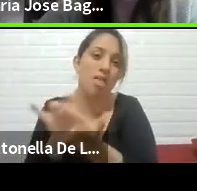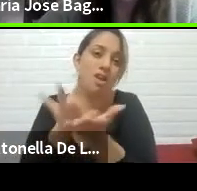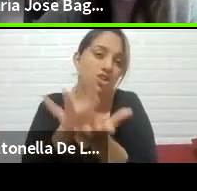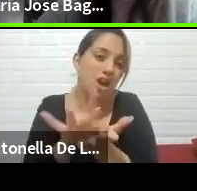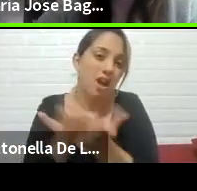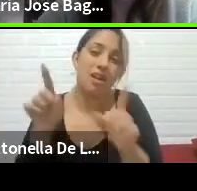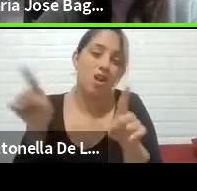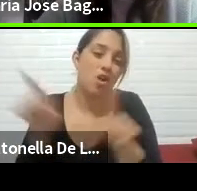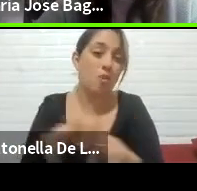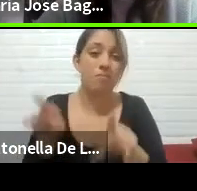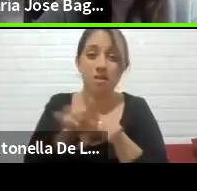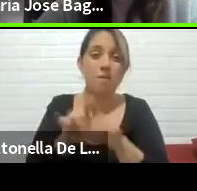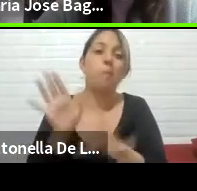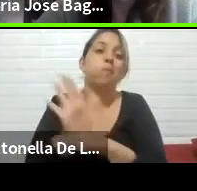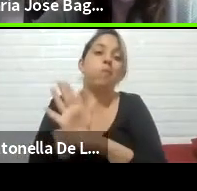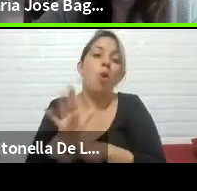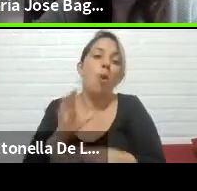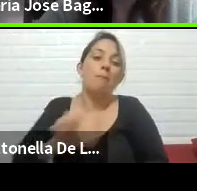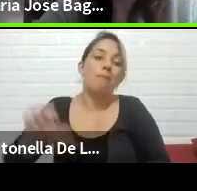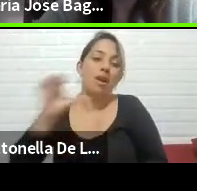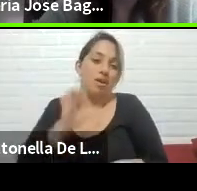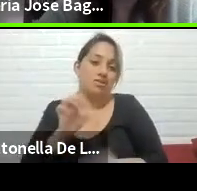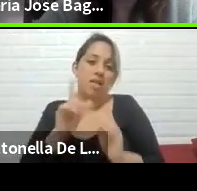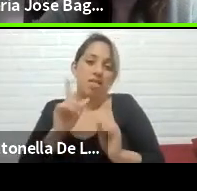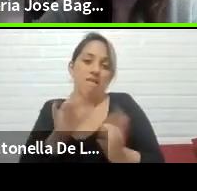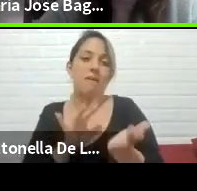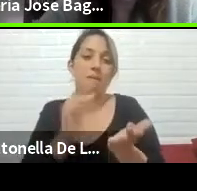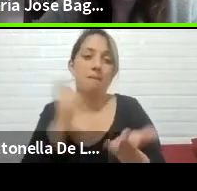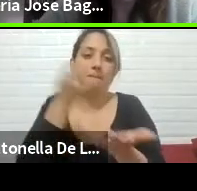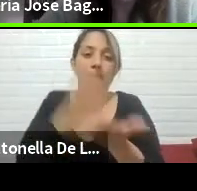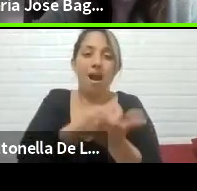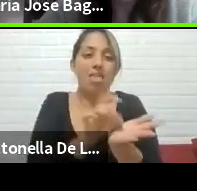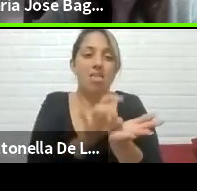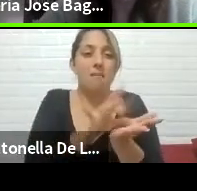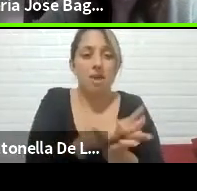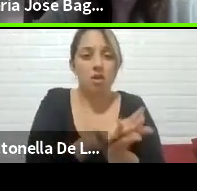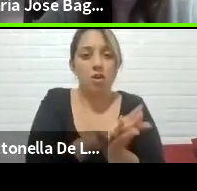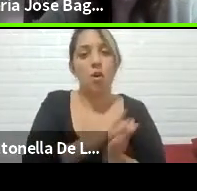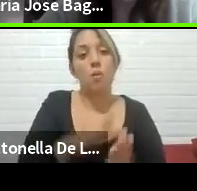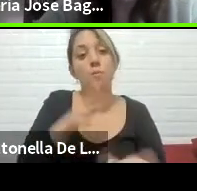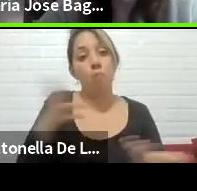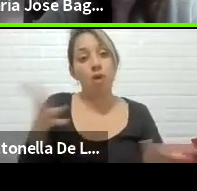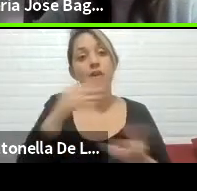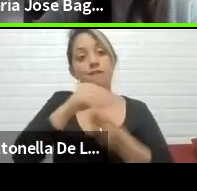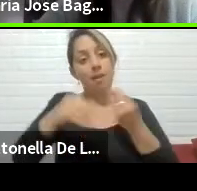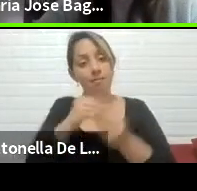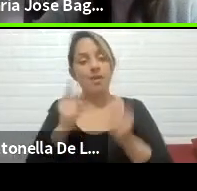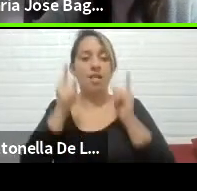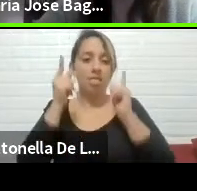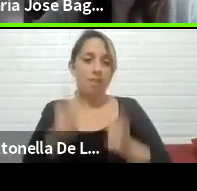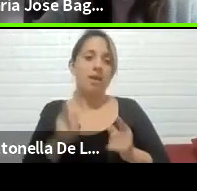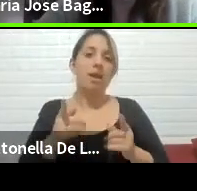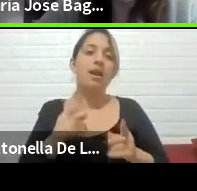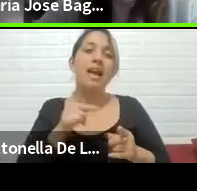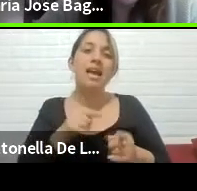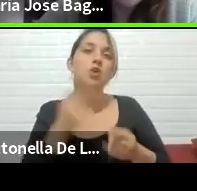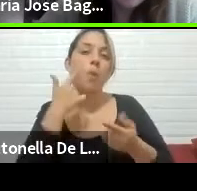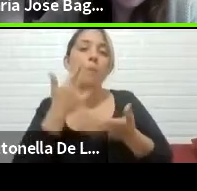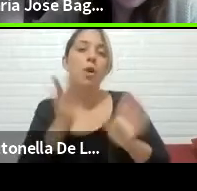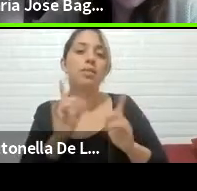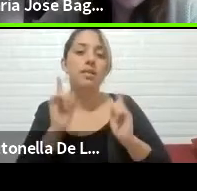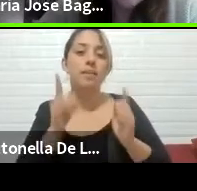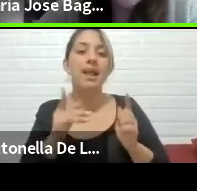algo que tiene que ver con la dimensión, digamos, de la legalidad, la